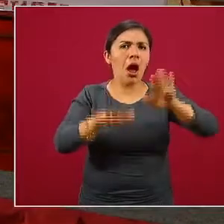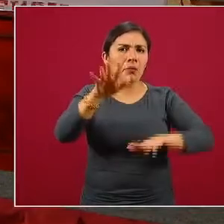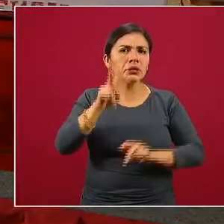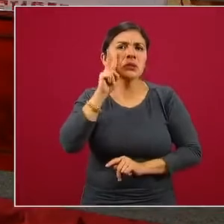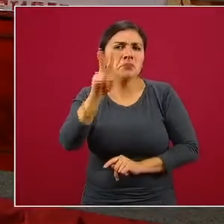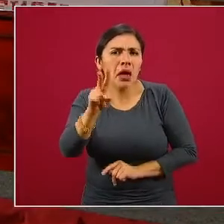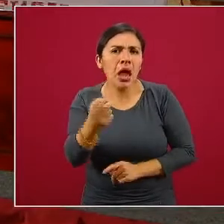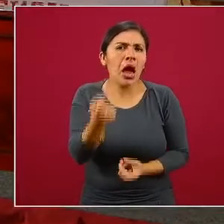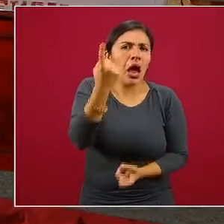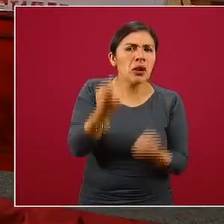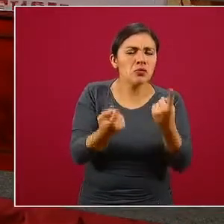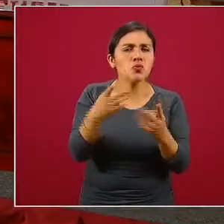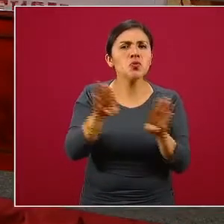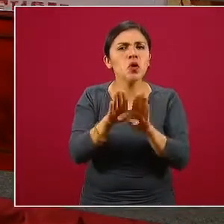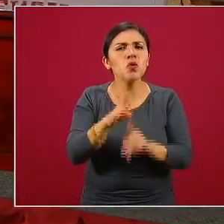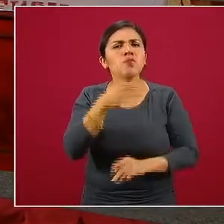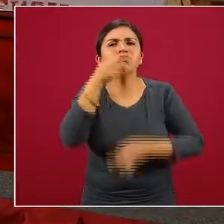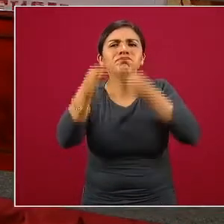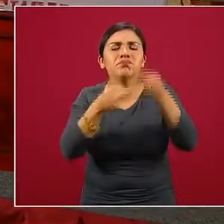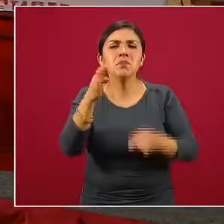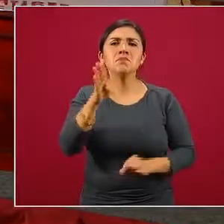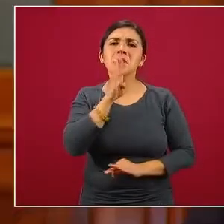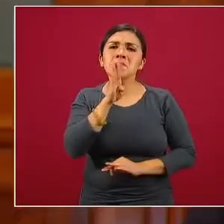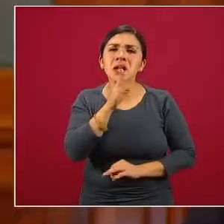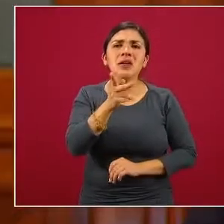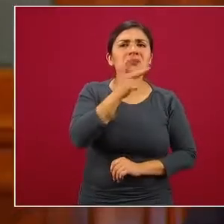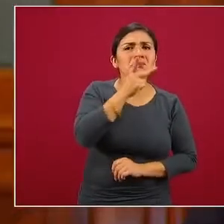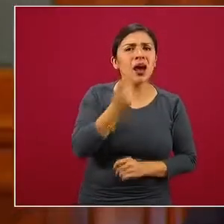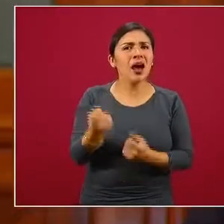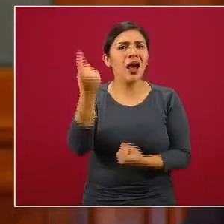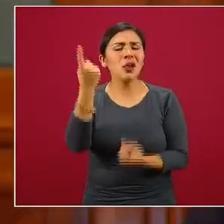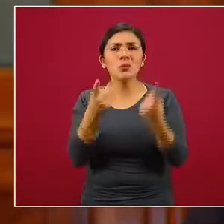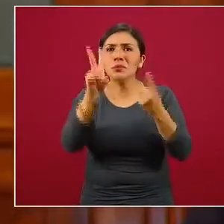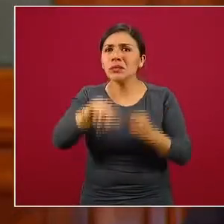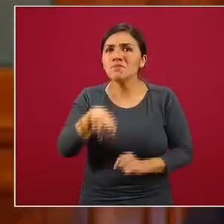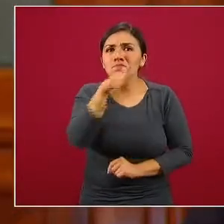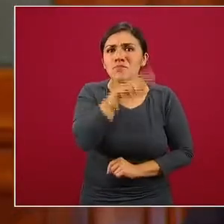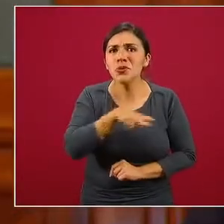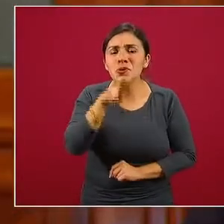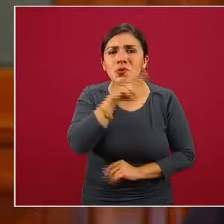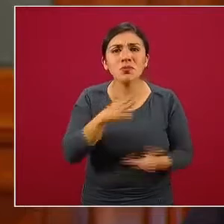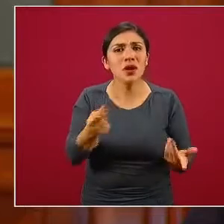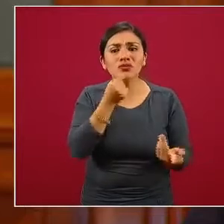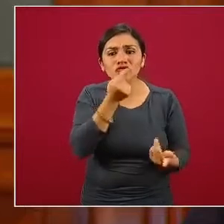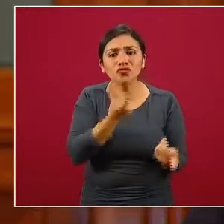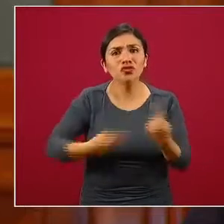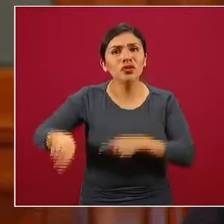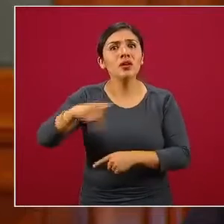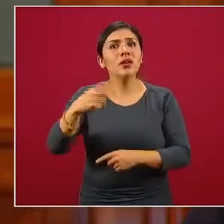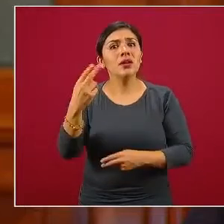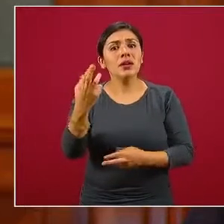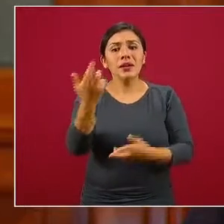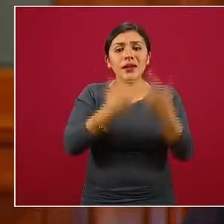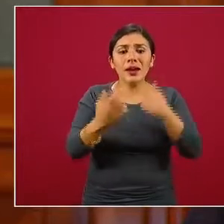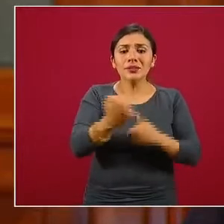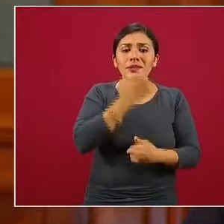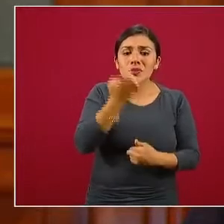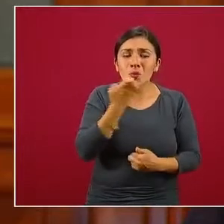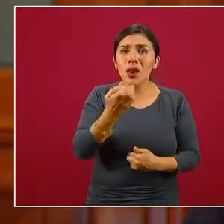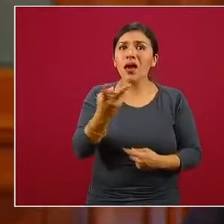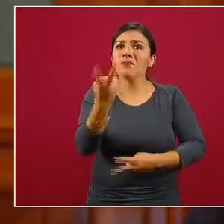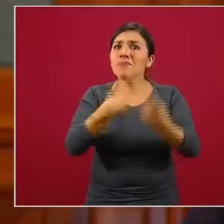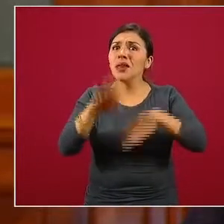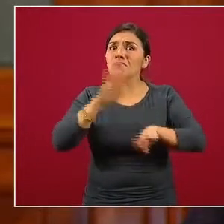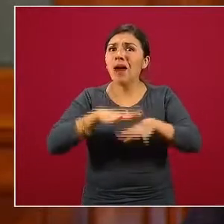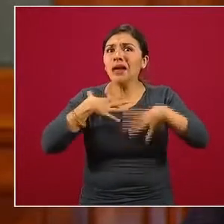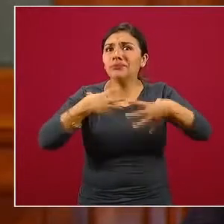por ahí, comentarios de mamás, de papitos preocupadísimos por la cuestión de que los niños van a regresar a la escuela, se van a contagiar, va a haber